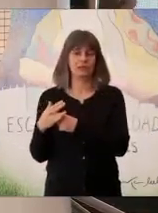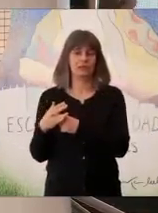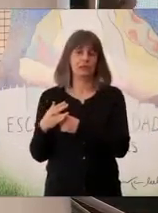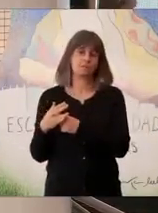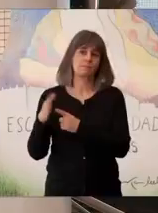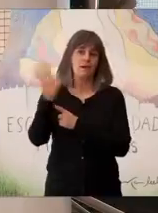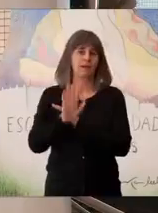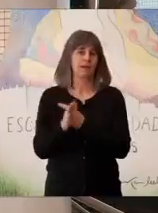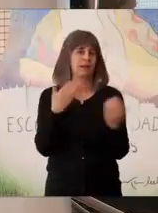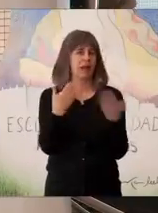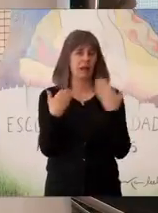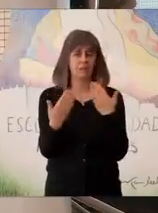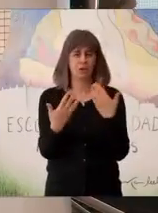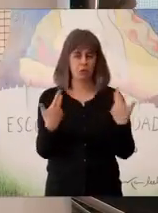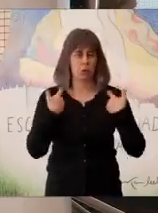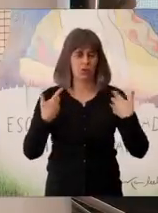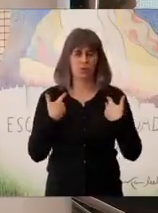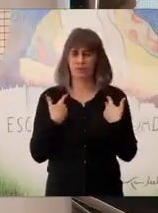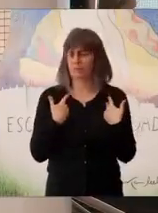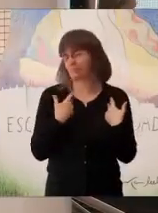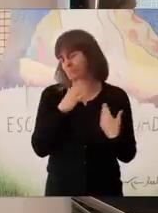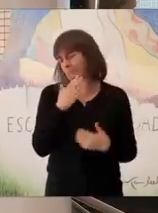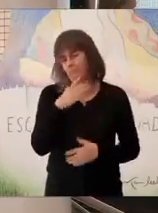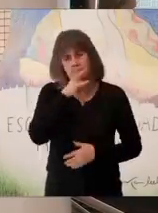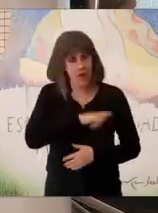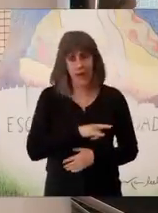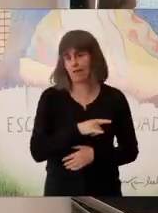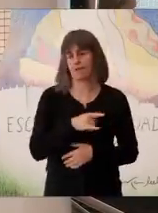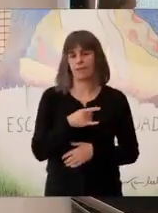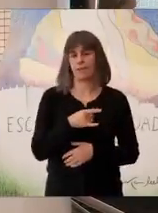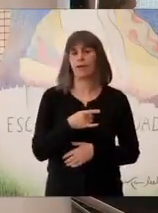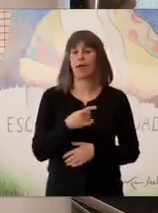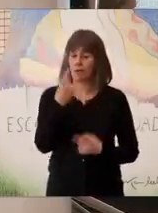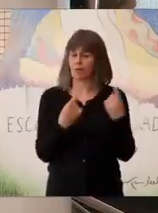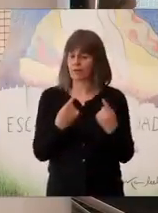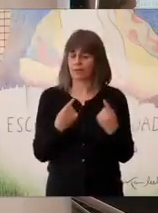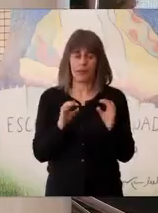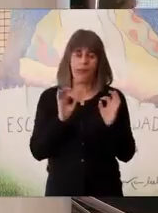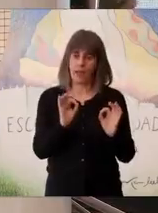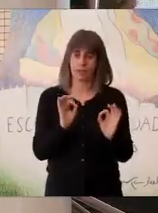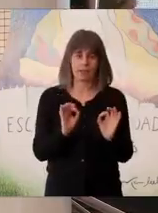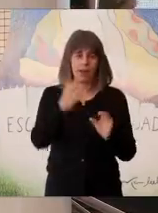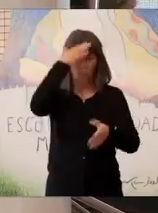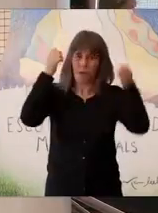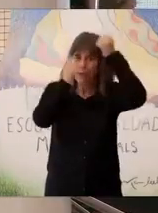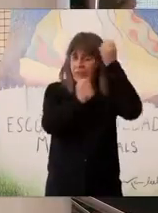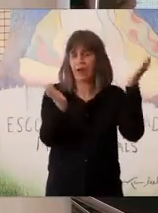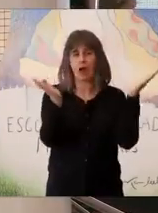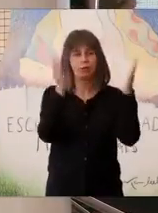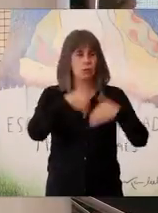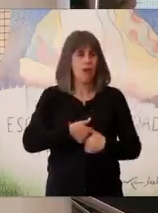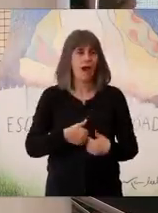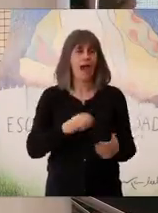tratamiento inadecuado a las víctimas, y todos tenemos en la cabeza algunos de esas situaciones, de falta de empatía, de falta incluso de